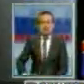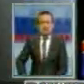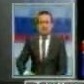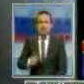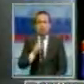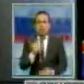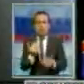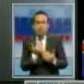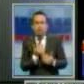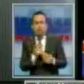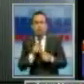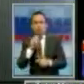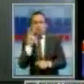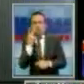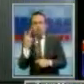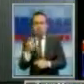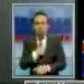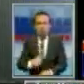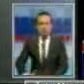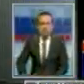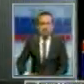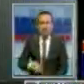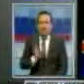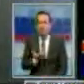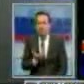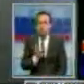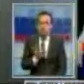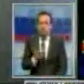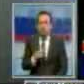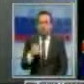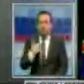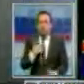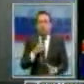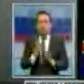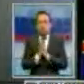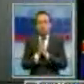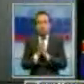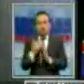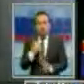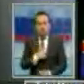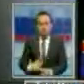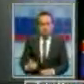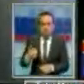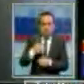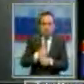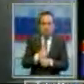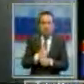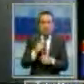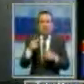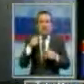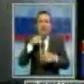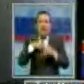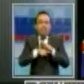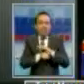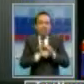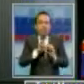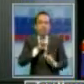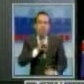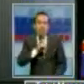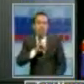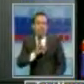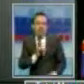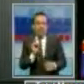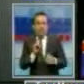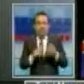nos apoye desde una vicepresidencia y que nosotros tomamos, pero déjenos asumir una presidencia nosotros. Eso es una discusión interna a la UDI, no lo sé yo